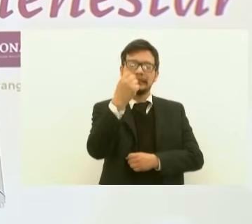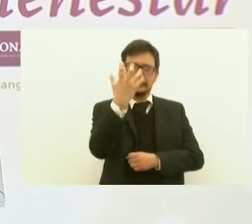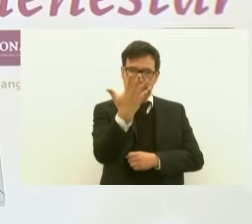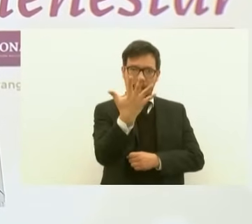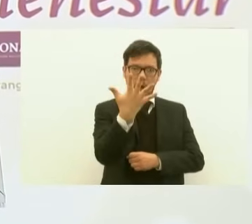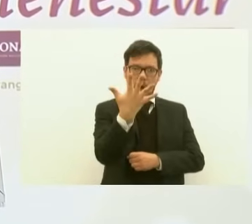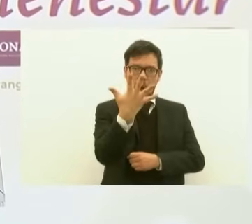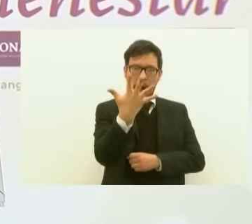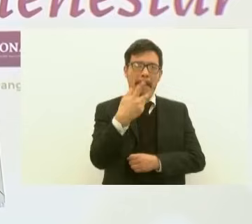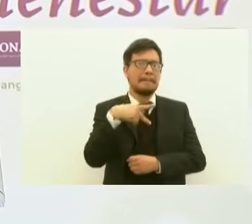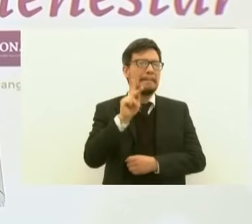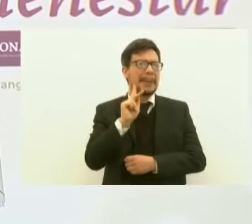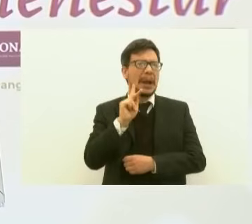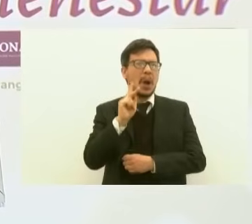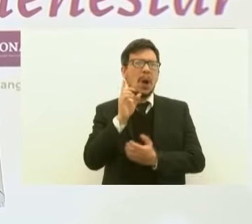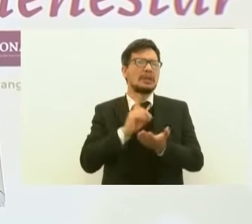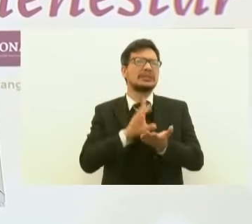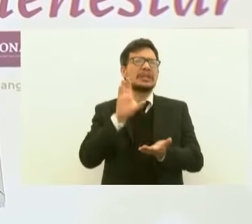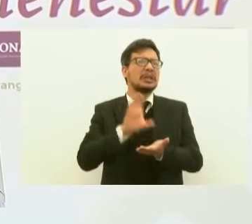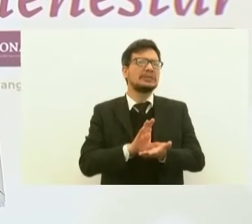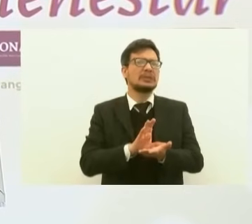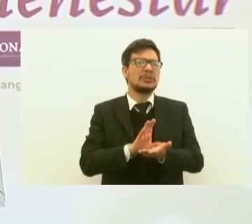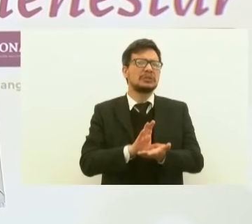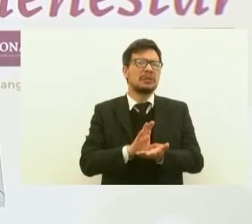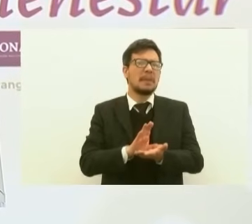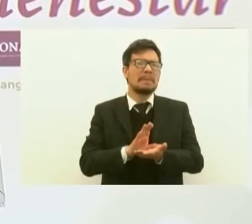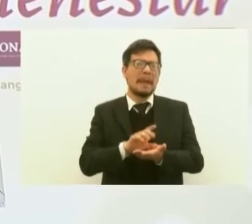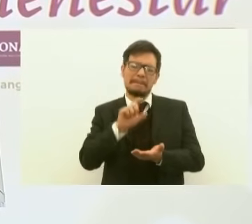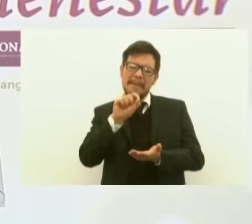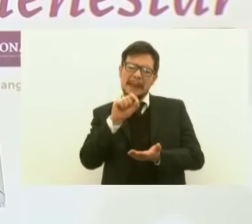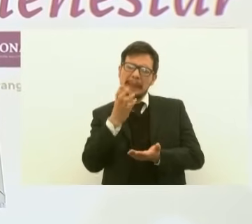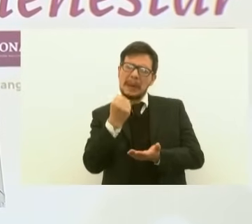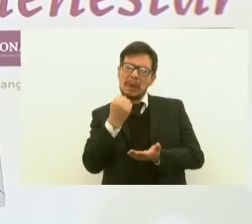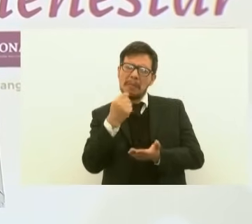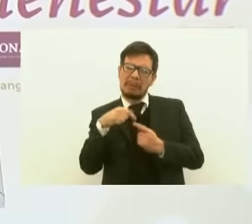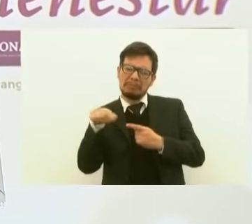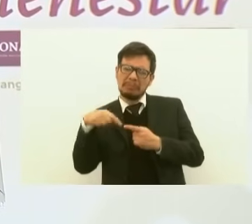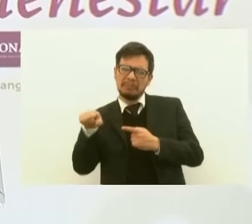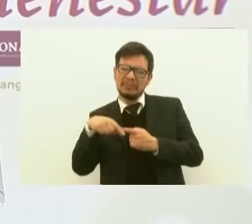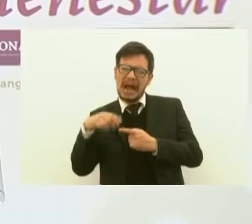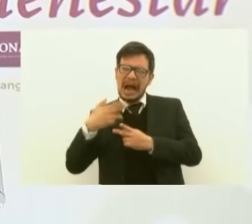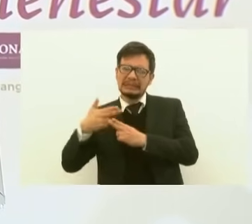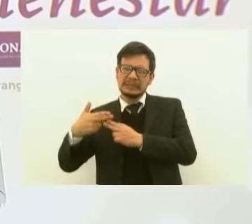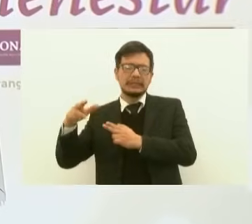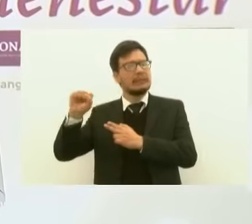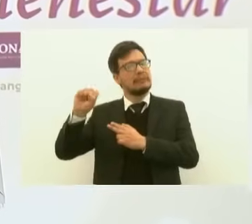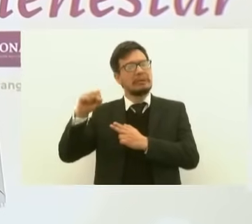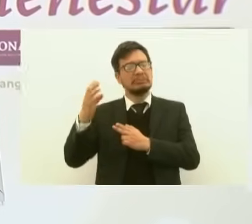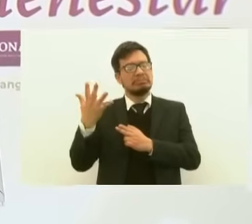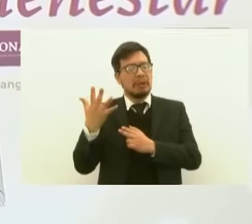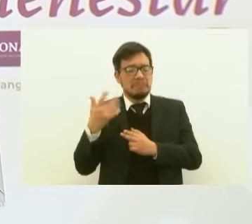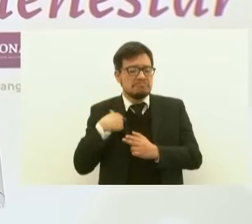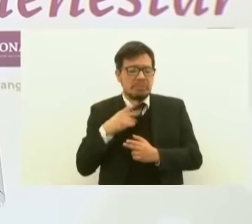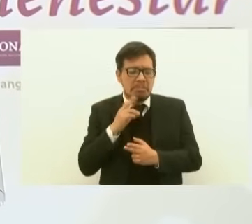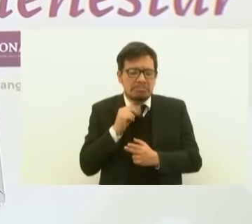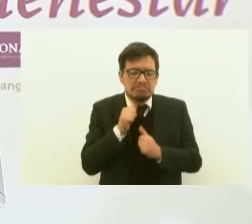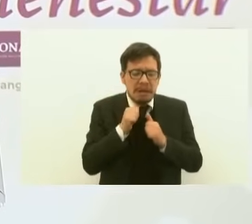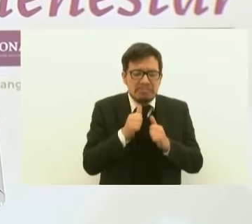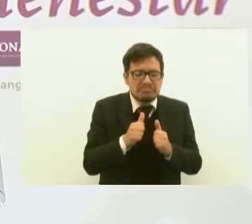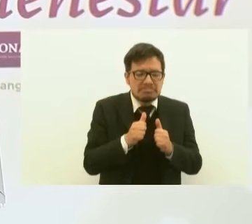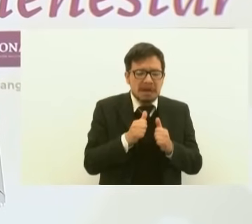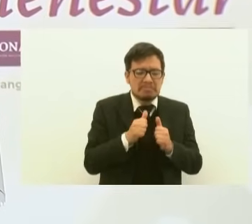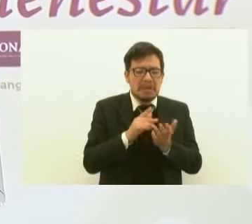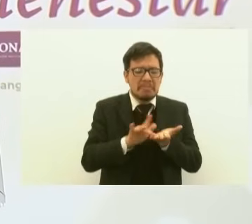discapacitado no era atendido, no era apoyado. Ahora va a ser universal, va a